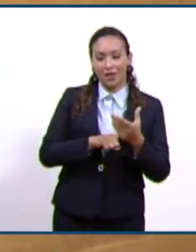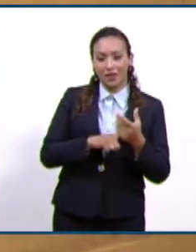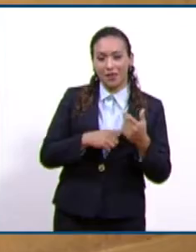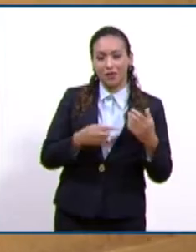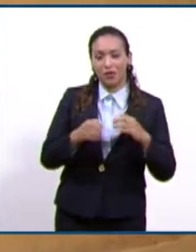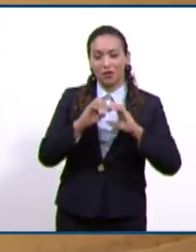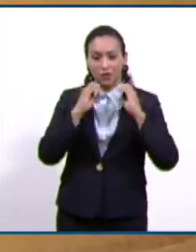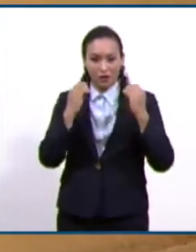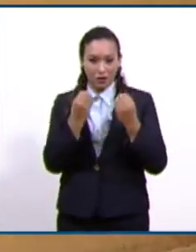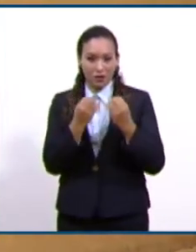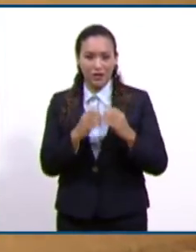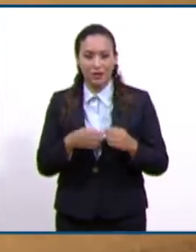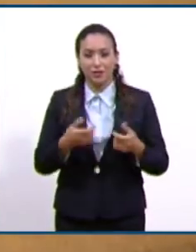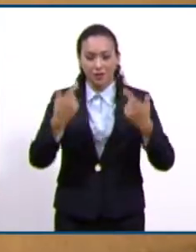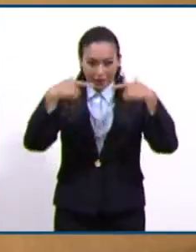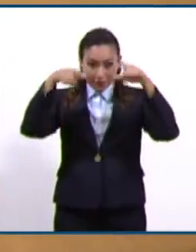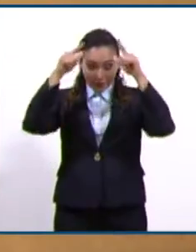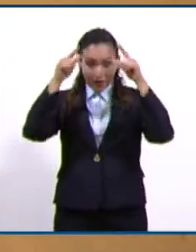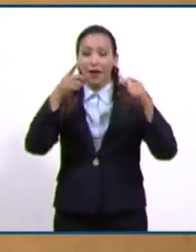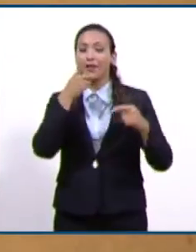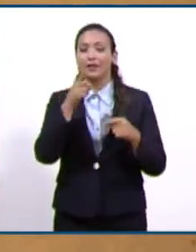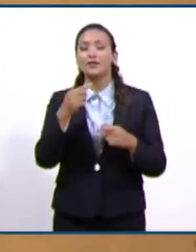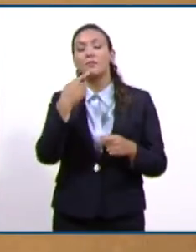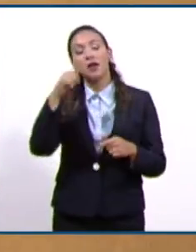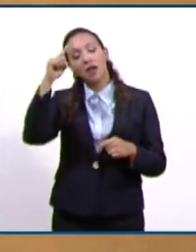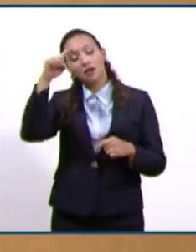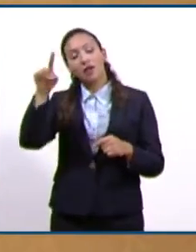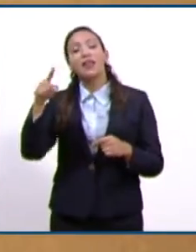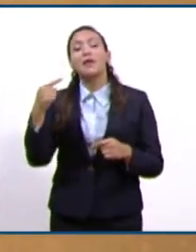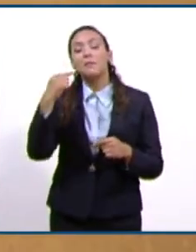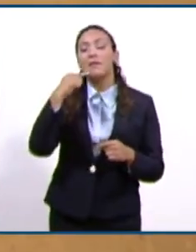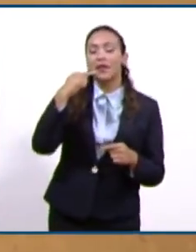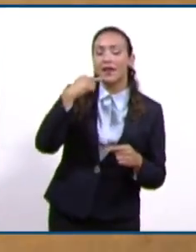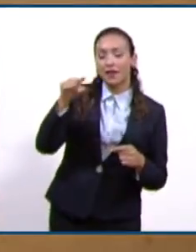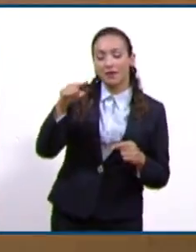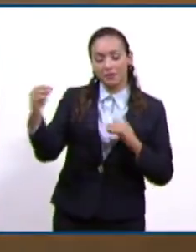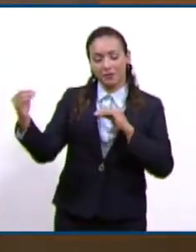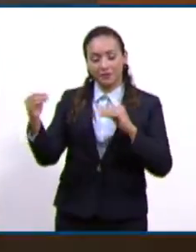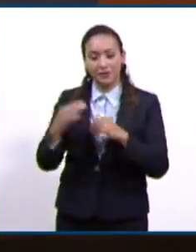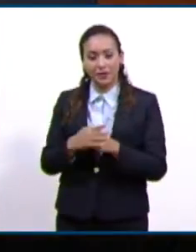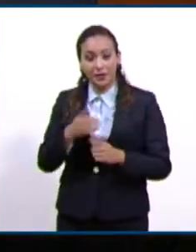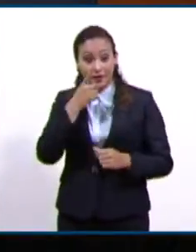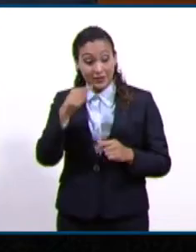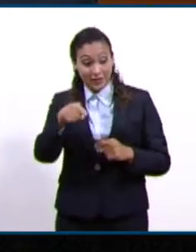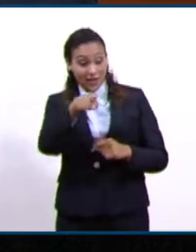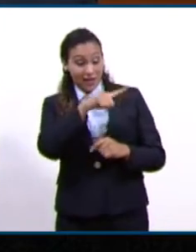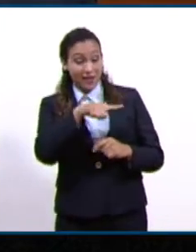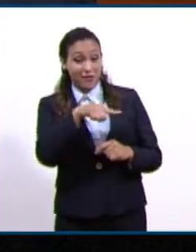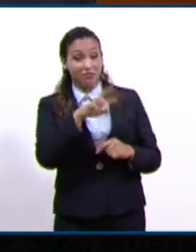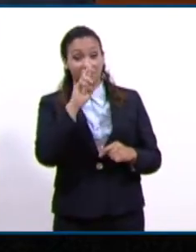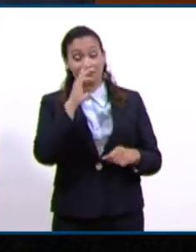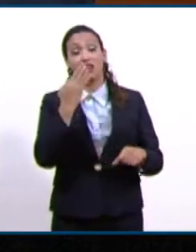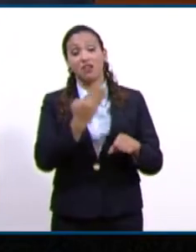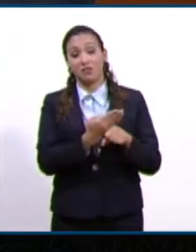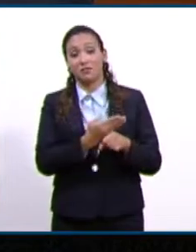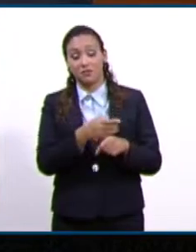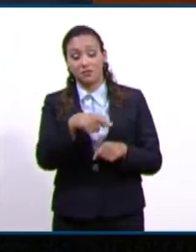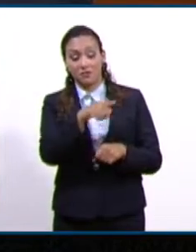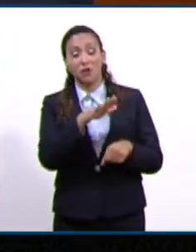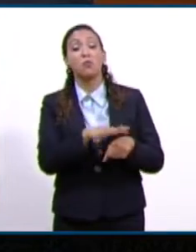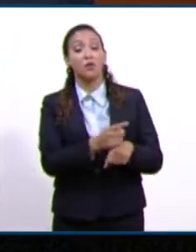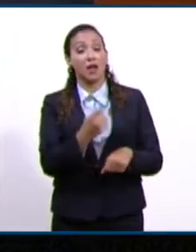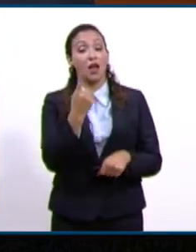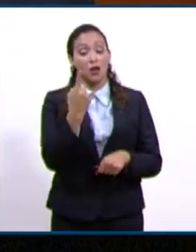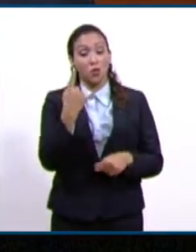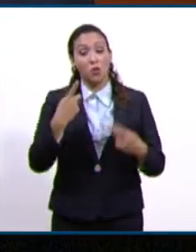de la sentencia de apelación, en la que se determinó que eran penalmente responsables por el delito de desaparición forzada de una